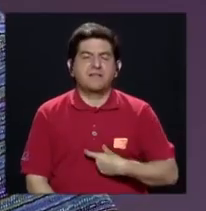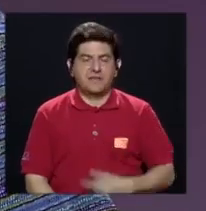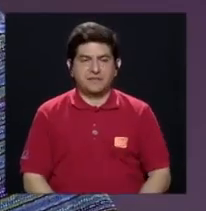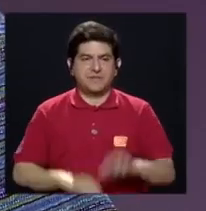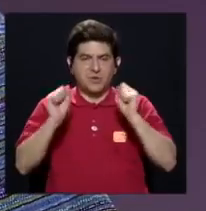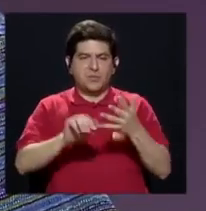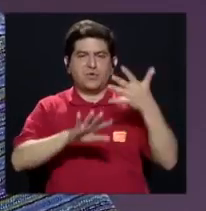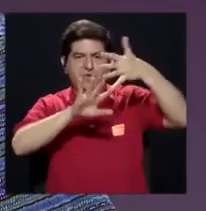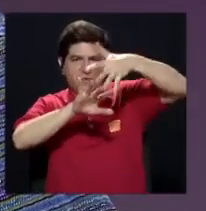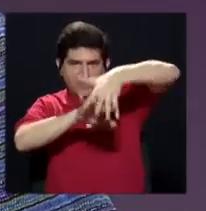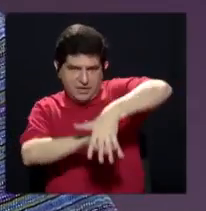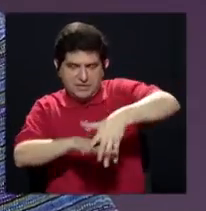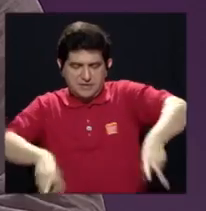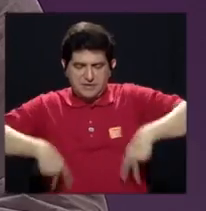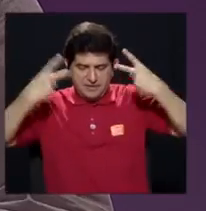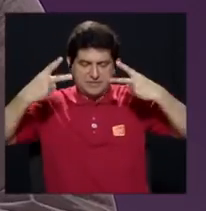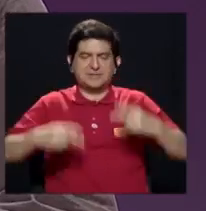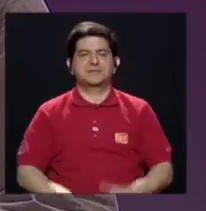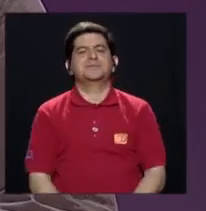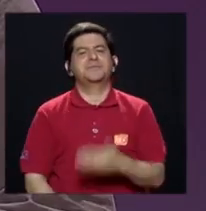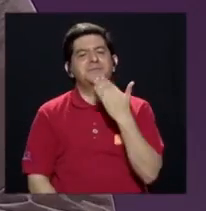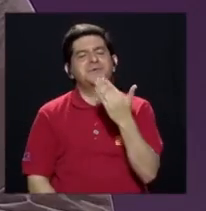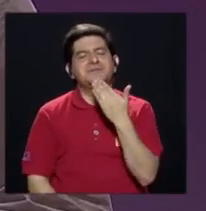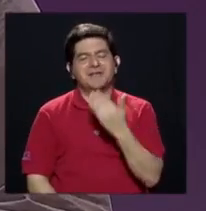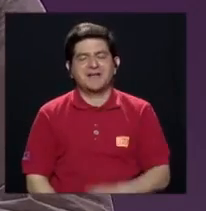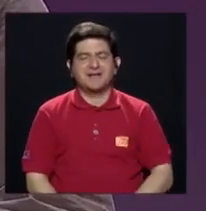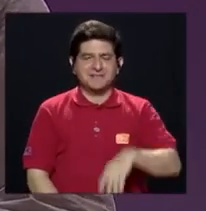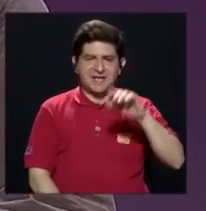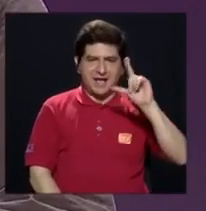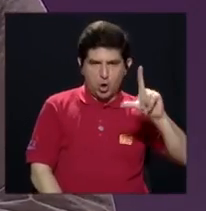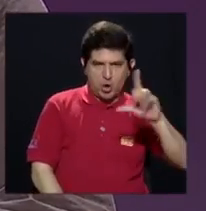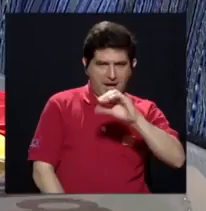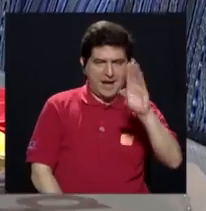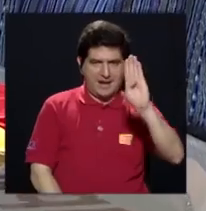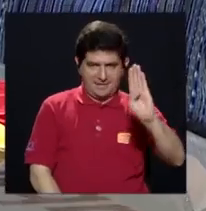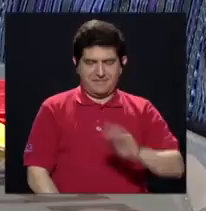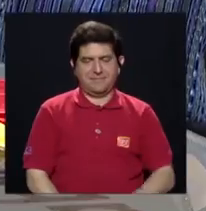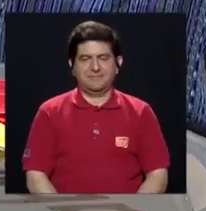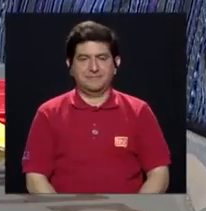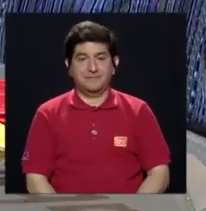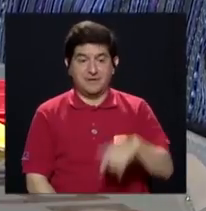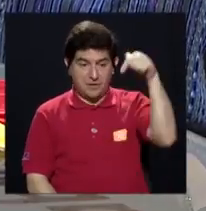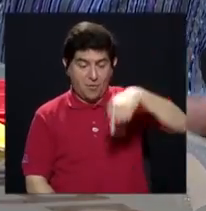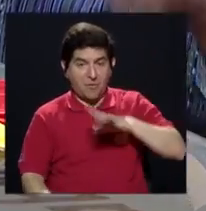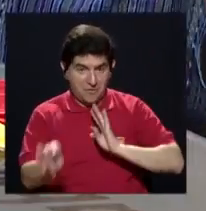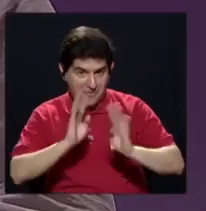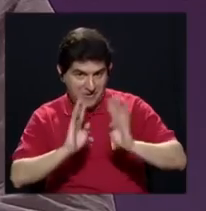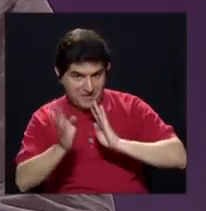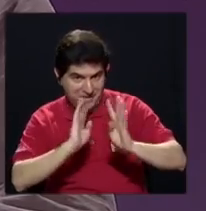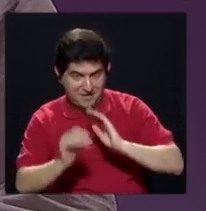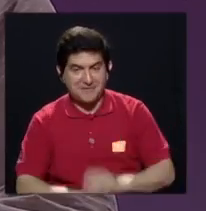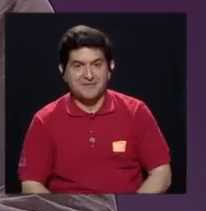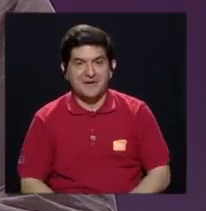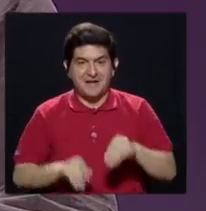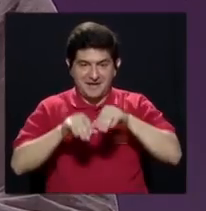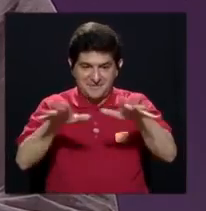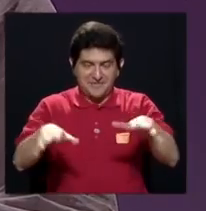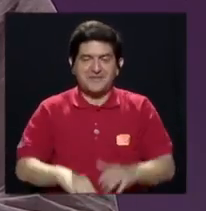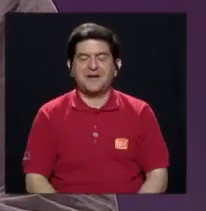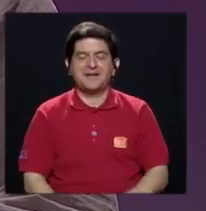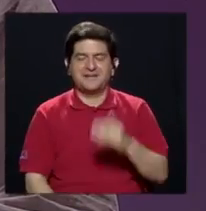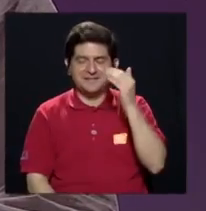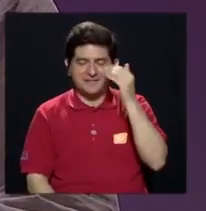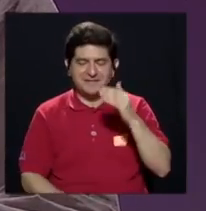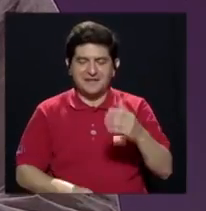ser y de integrarse a la red Muchas gracias Lorena Muchas gracias bernarda estuvimos hoy conversando acerca de la red de sanadoras